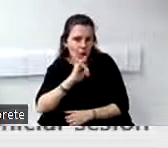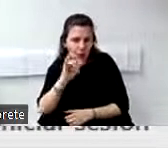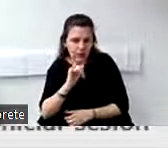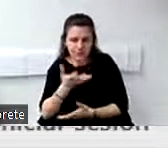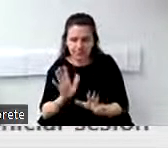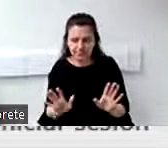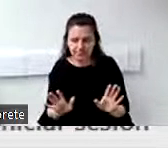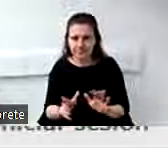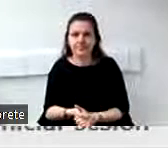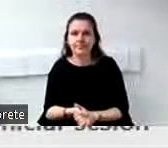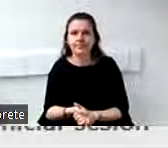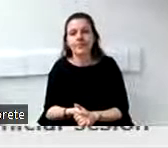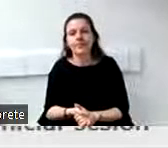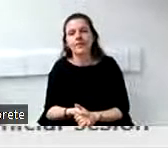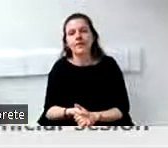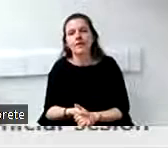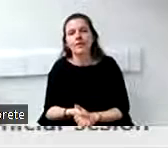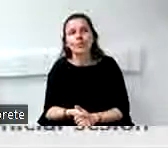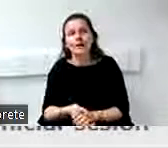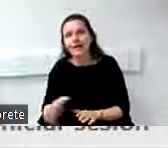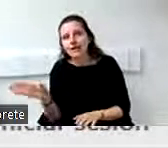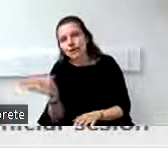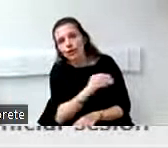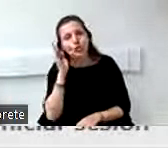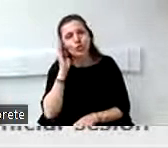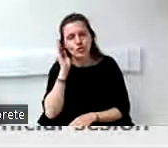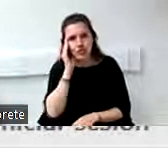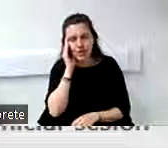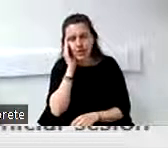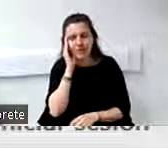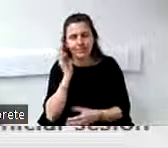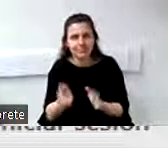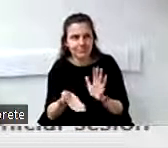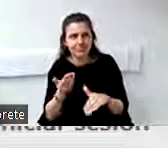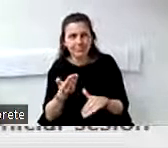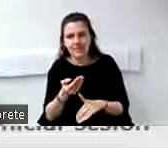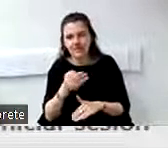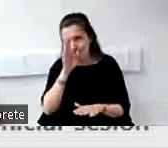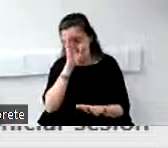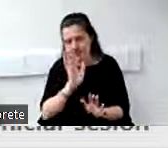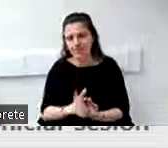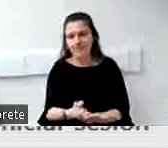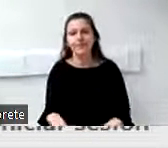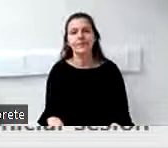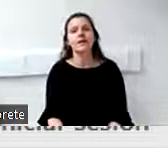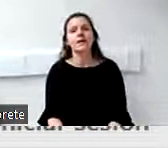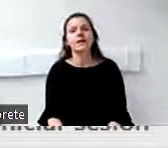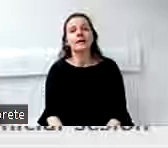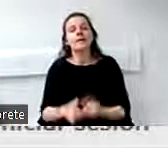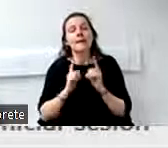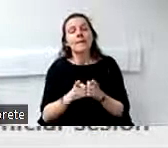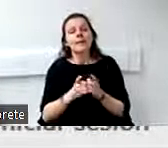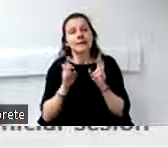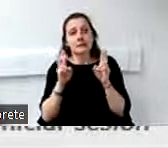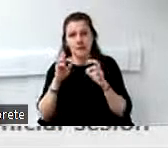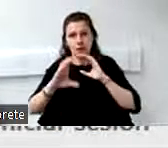como para ir como ampliando un poco el panorama de esto. Otras cosas que se refieren a la